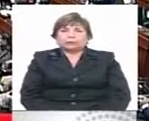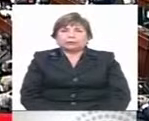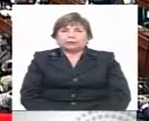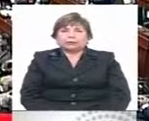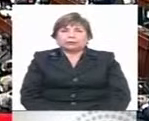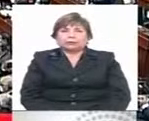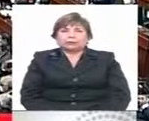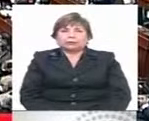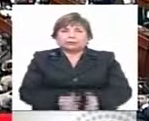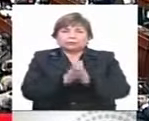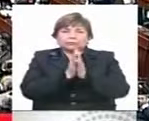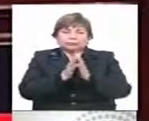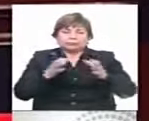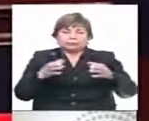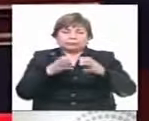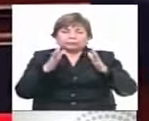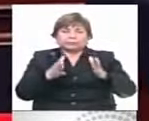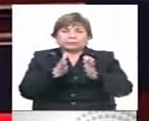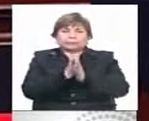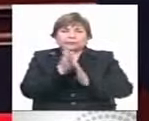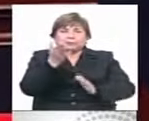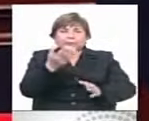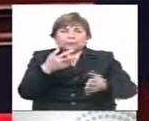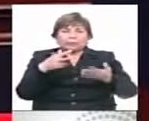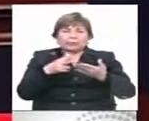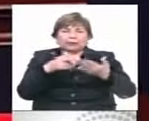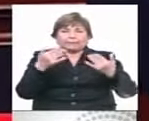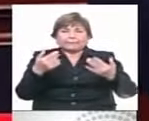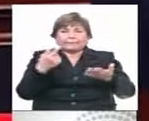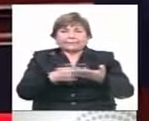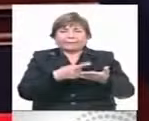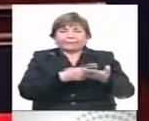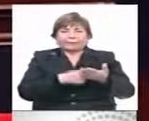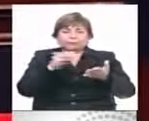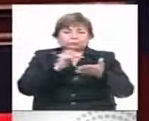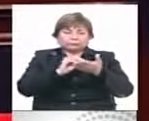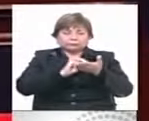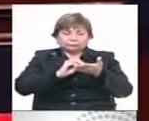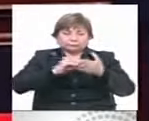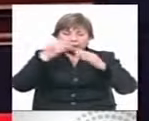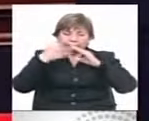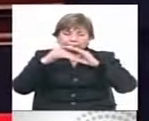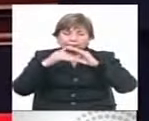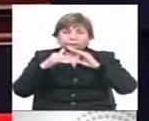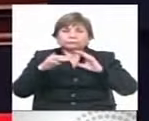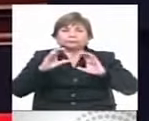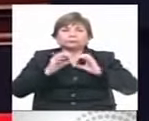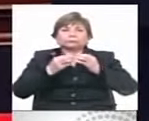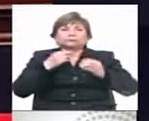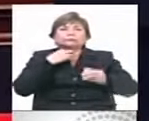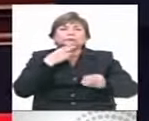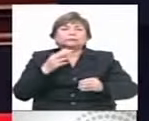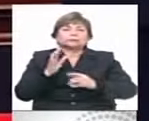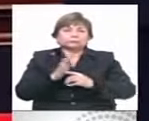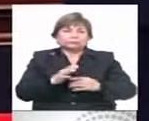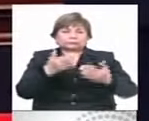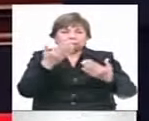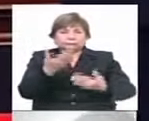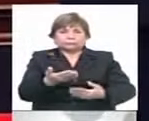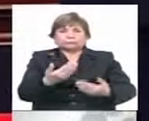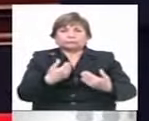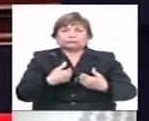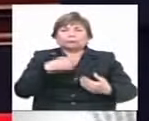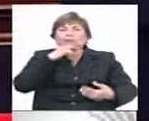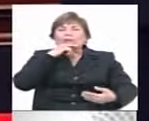Solicito a los señores congresistas que deseen intervenir en el debate que se inscriban a través de sus portavoces. Tiene la palabra